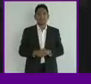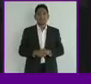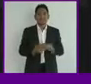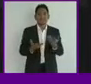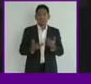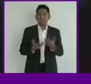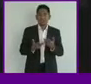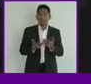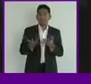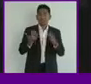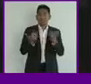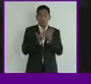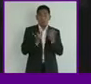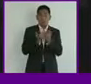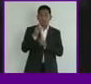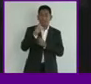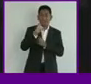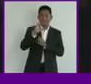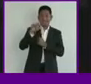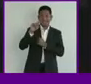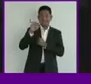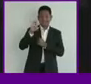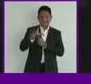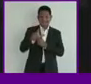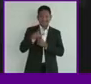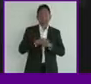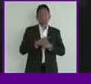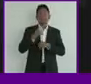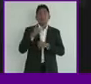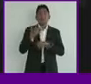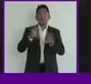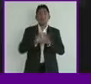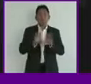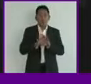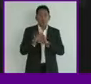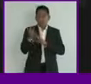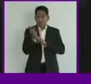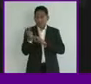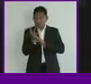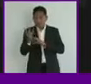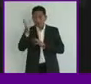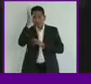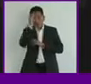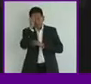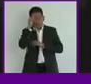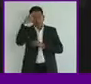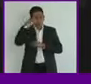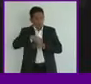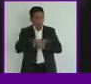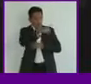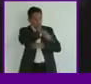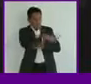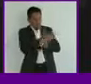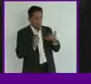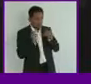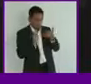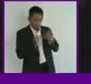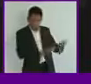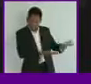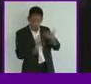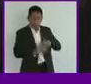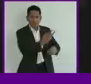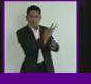resultan ser de suma importancia para la renuncia de la pasividad social, y realizar este tipo de eventos nos invitan a reflexionar y también a